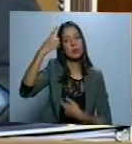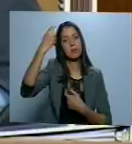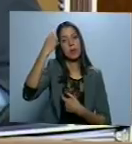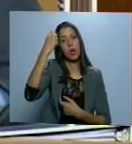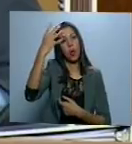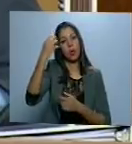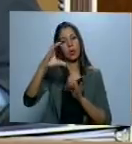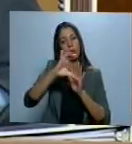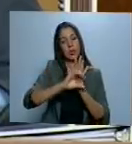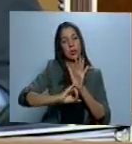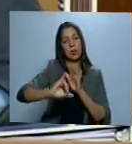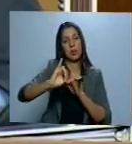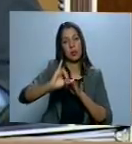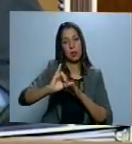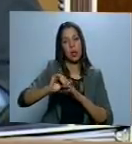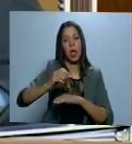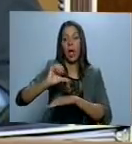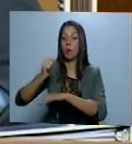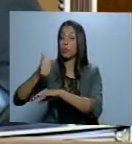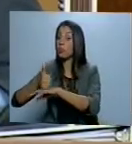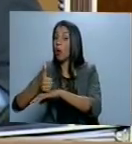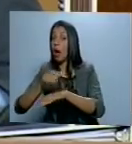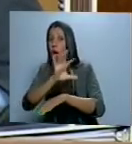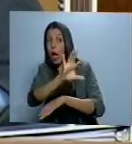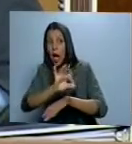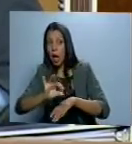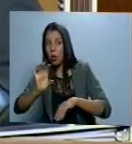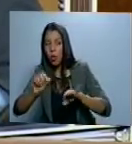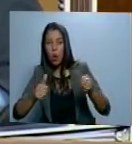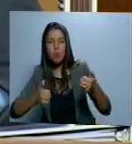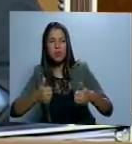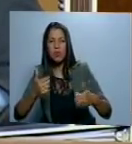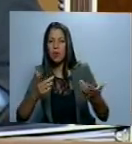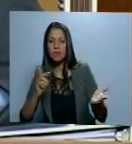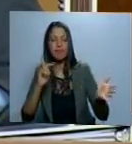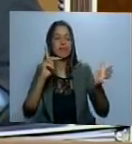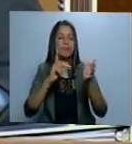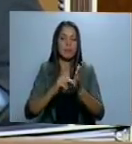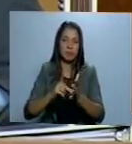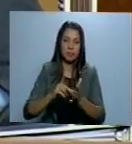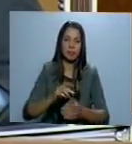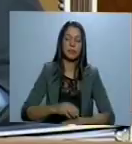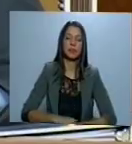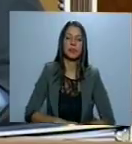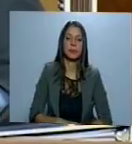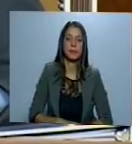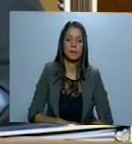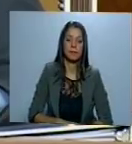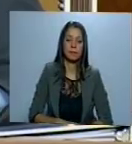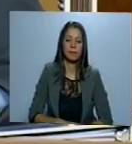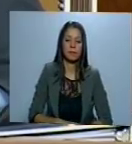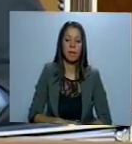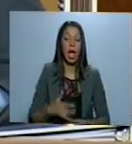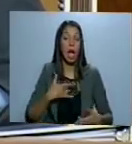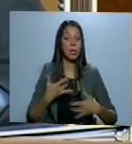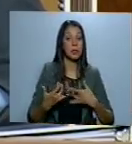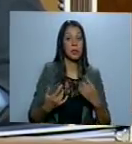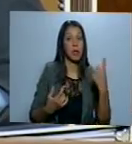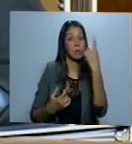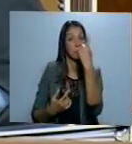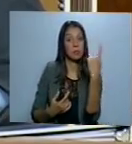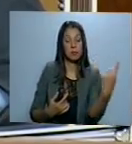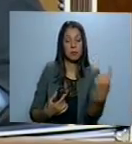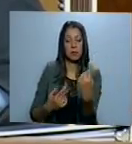efectos por la Junta Directiva en representación de la Asamblea Nacional Constituyente. En este acto